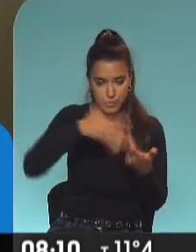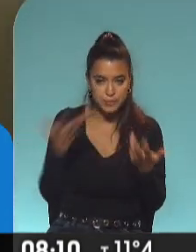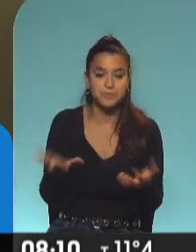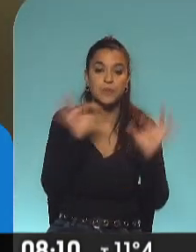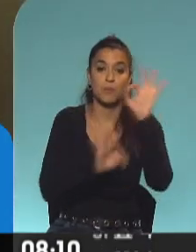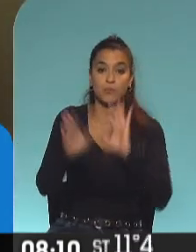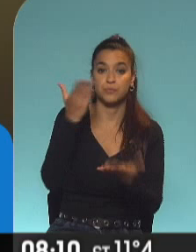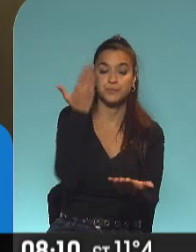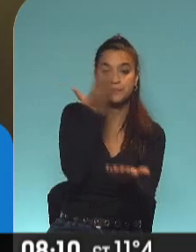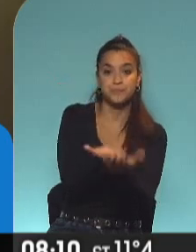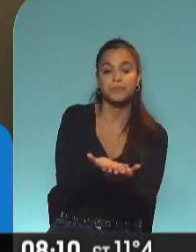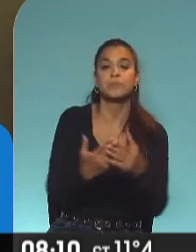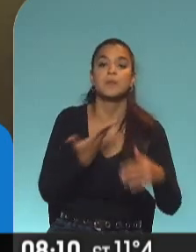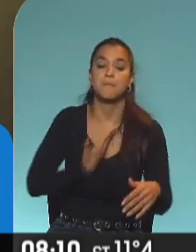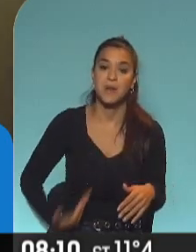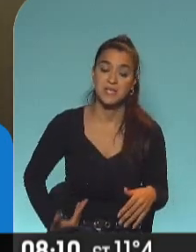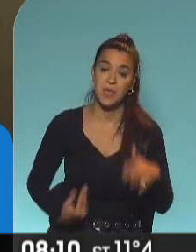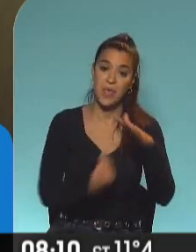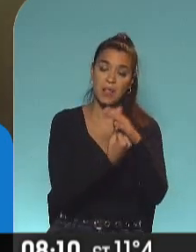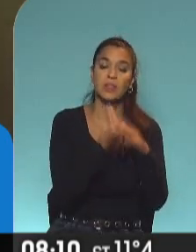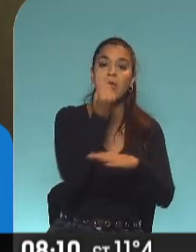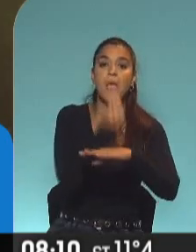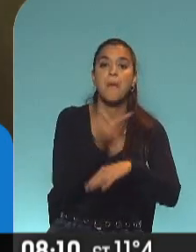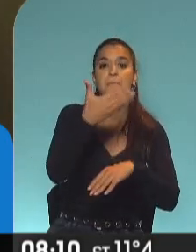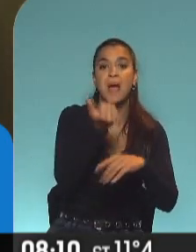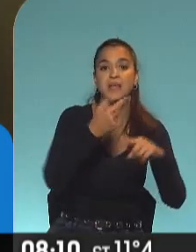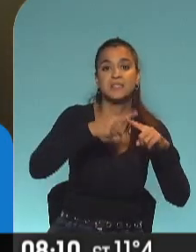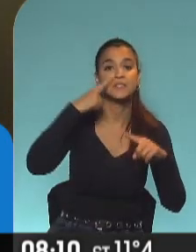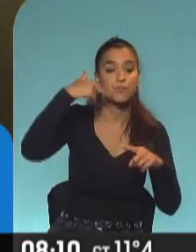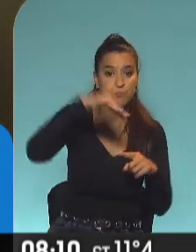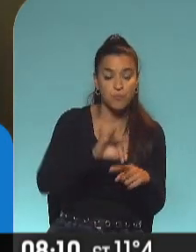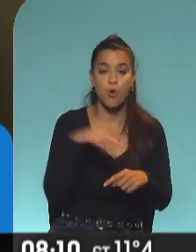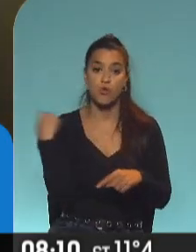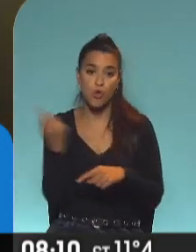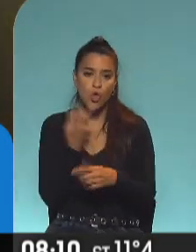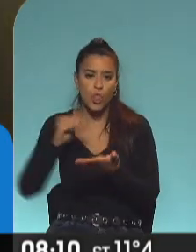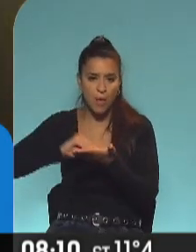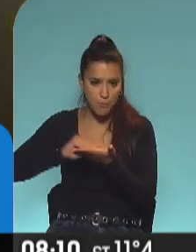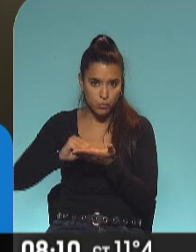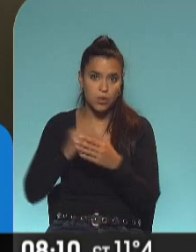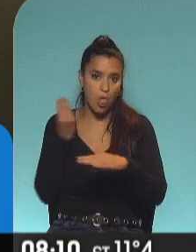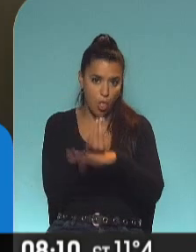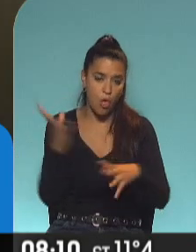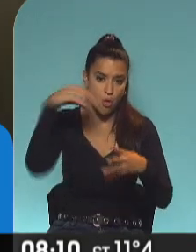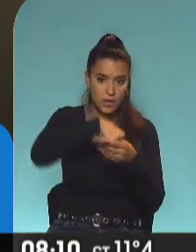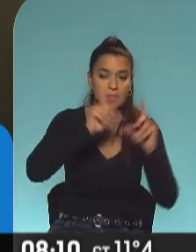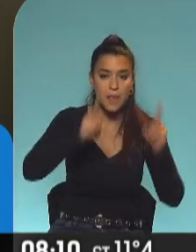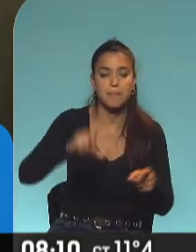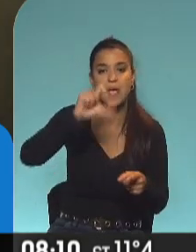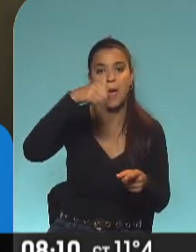presenta, lo encabeza el presidente de mi bloque, Máximo Kirchner. Lo acompañamos a algunos diputados de nuestro bloque, pero también lo acompañan